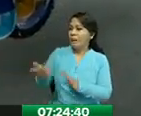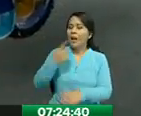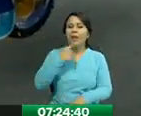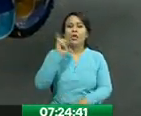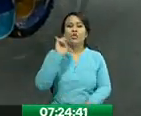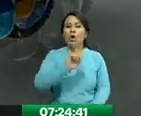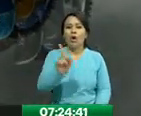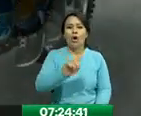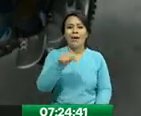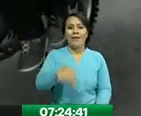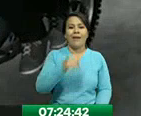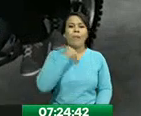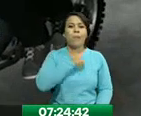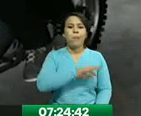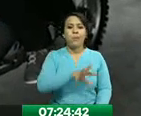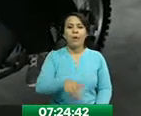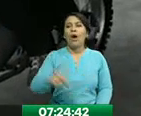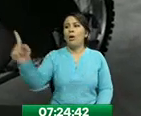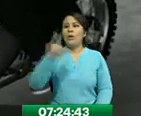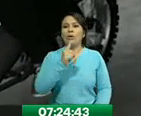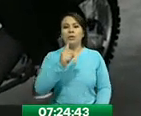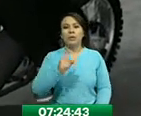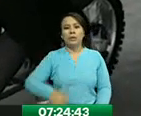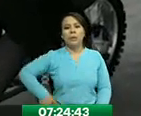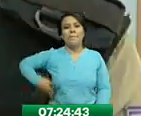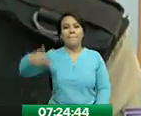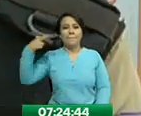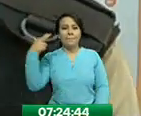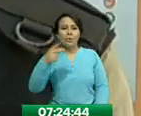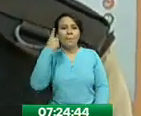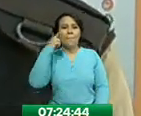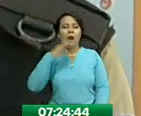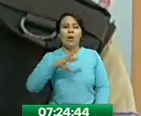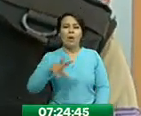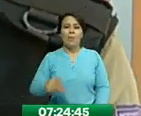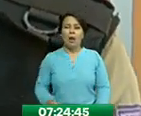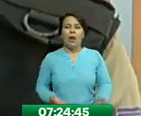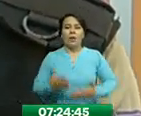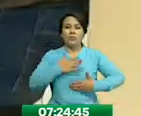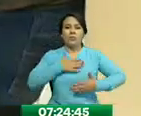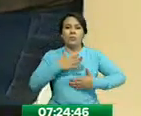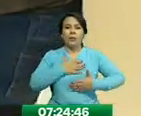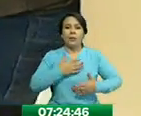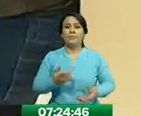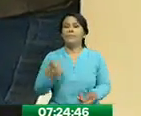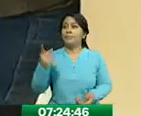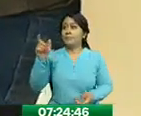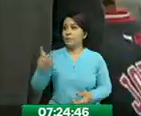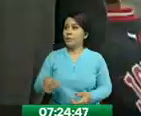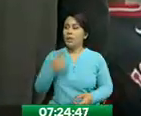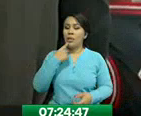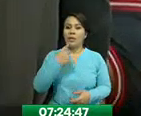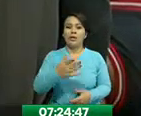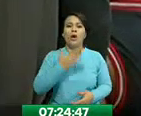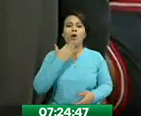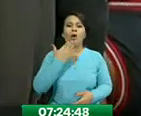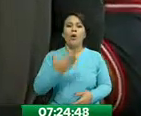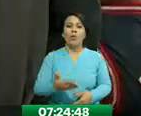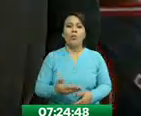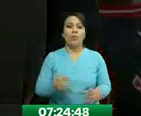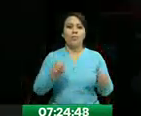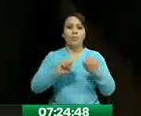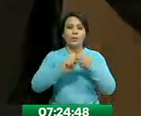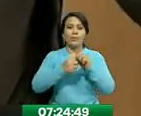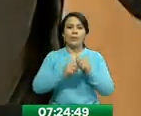asalto, donde salió otra persona con un arma de fuego a querer amedrentarle. La víctima relata cómo sucedieron los